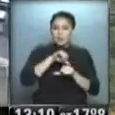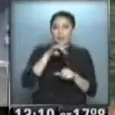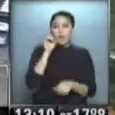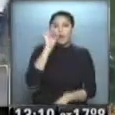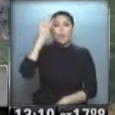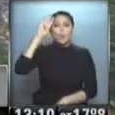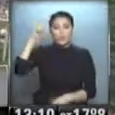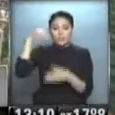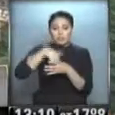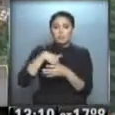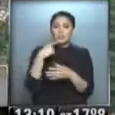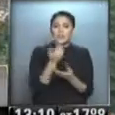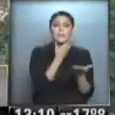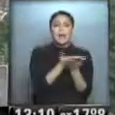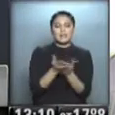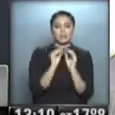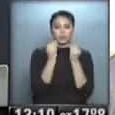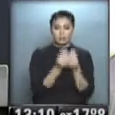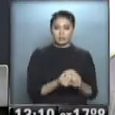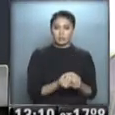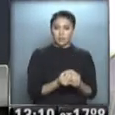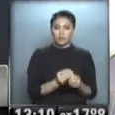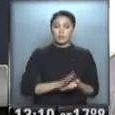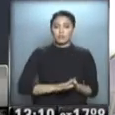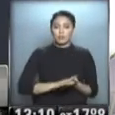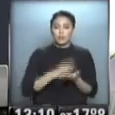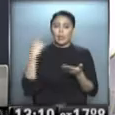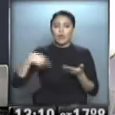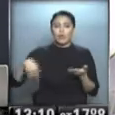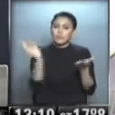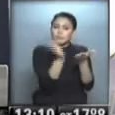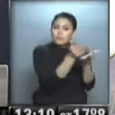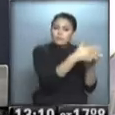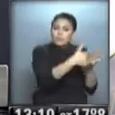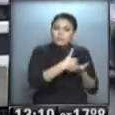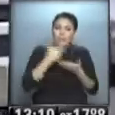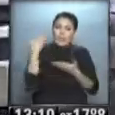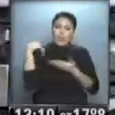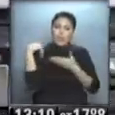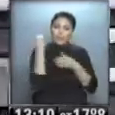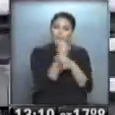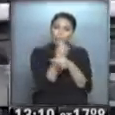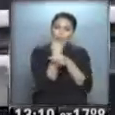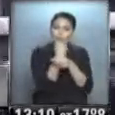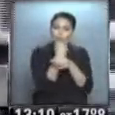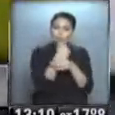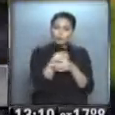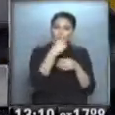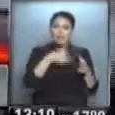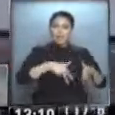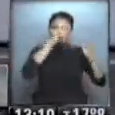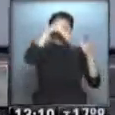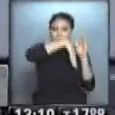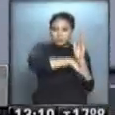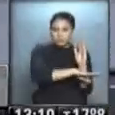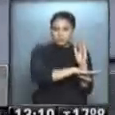UBA presentó sus conclusiones respecto a las muestras recolectadas por los investigadores del crimen en el sótano de